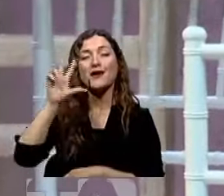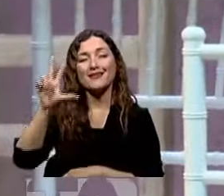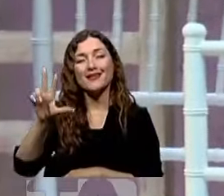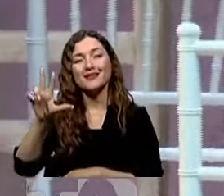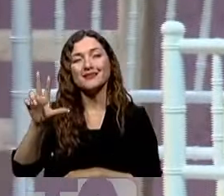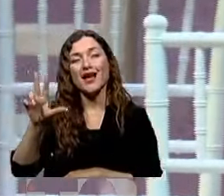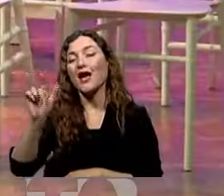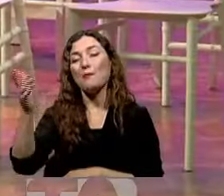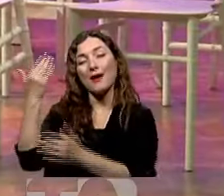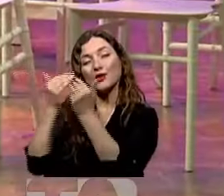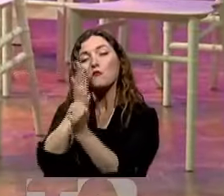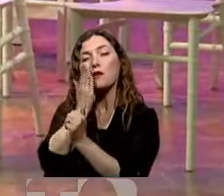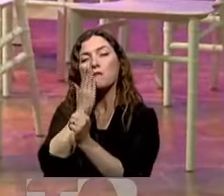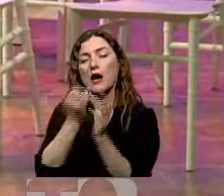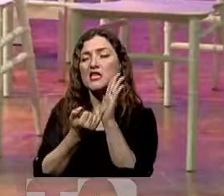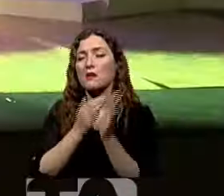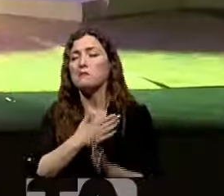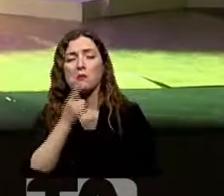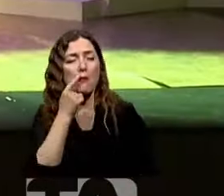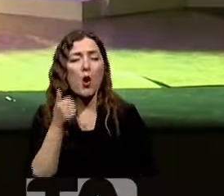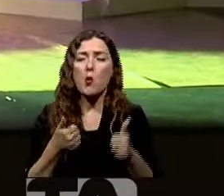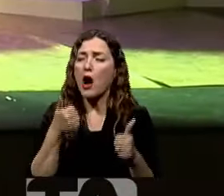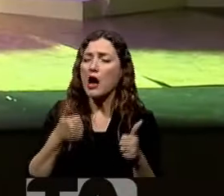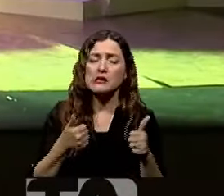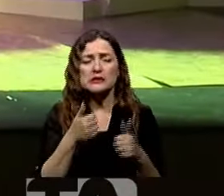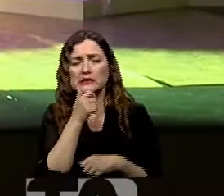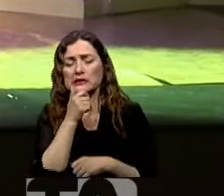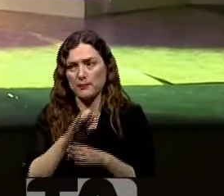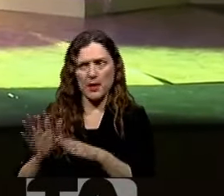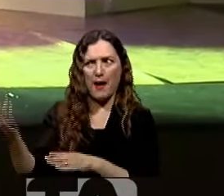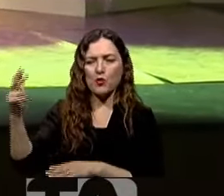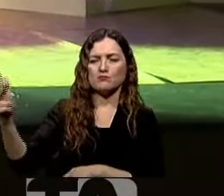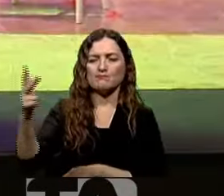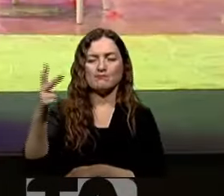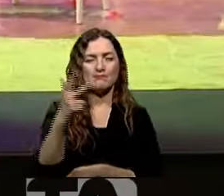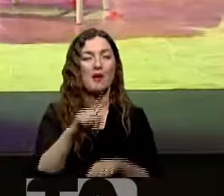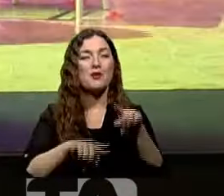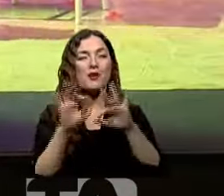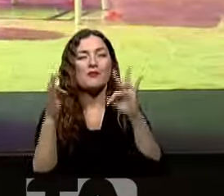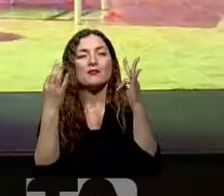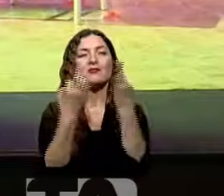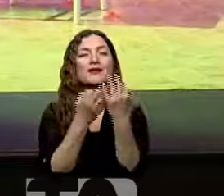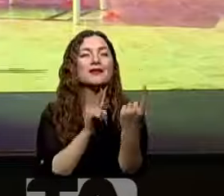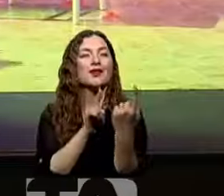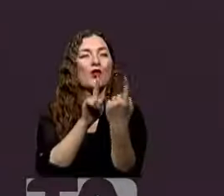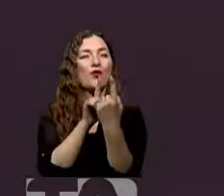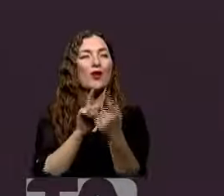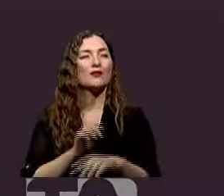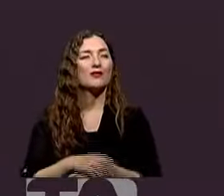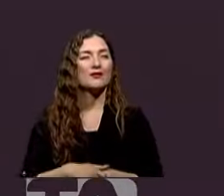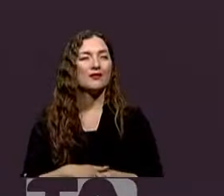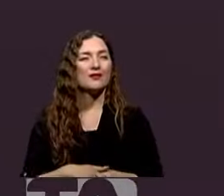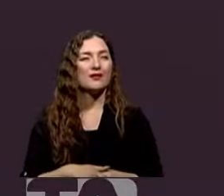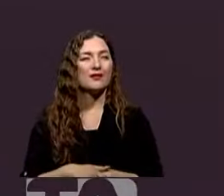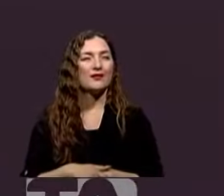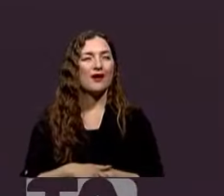para descubrir la identidad de su verdadero padre. A la celebración se unen las amigas de la familia en un reencuentro que incluyen los